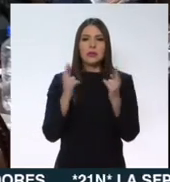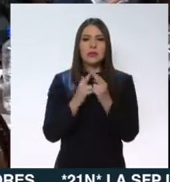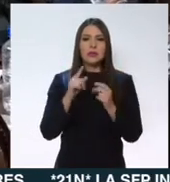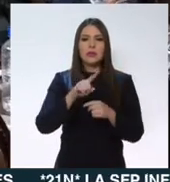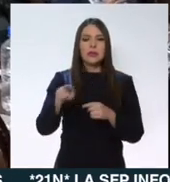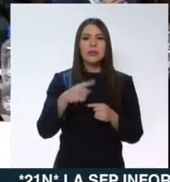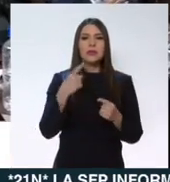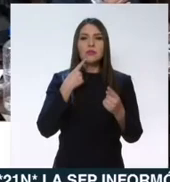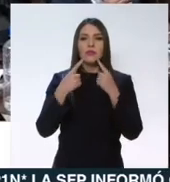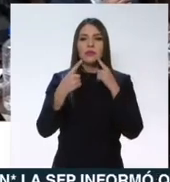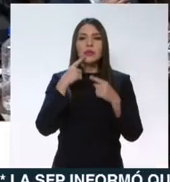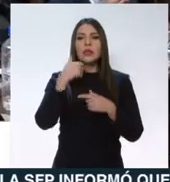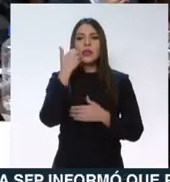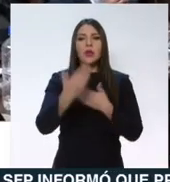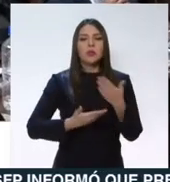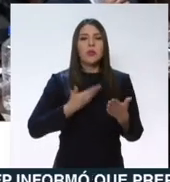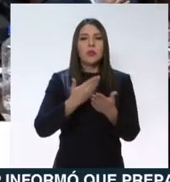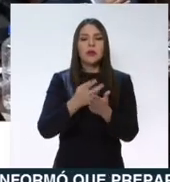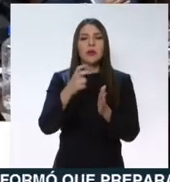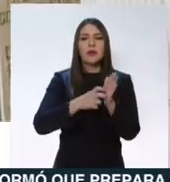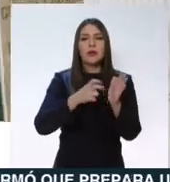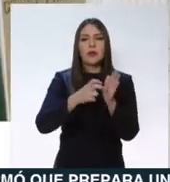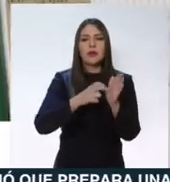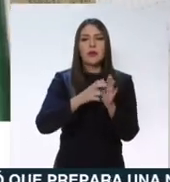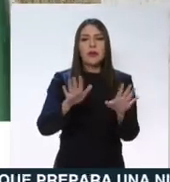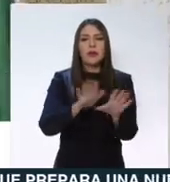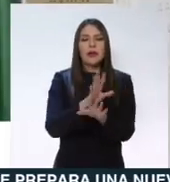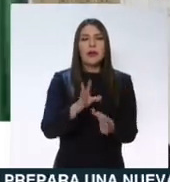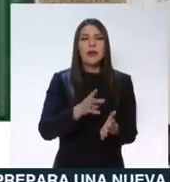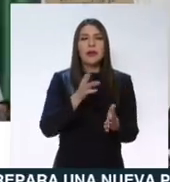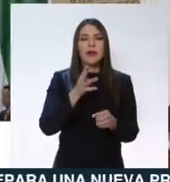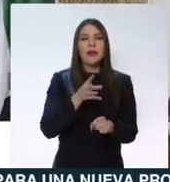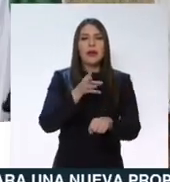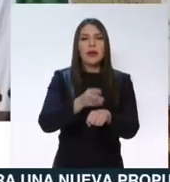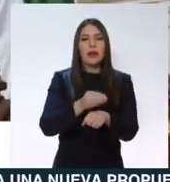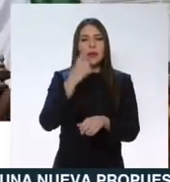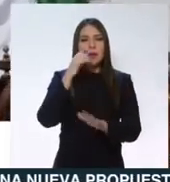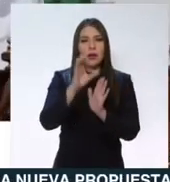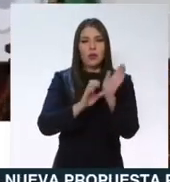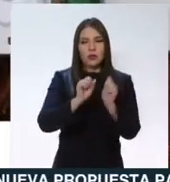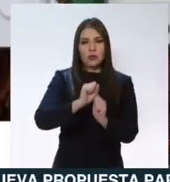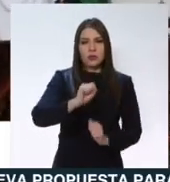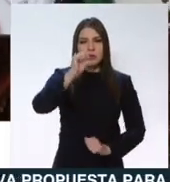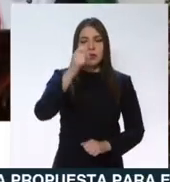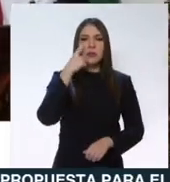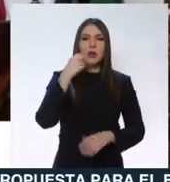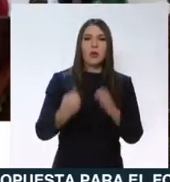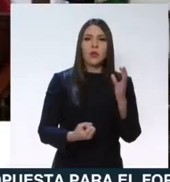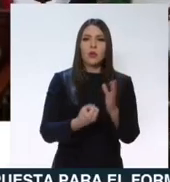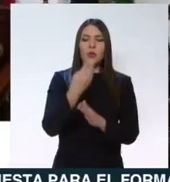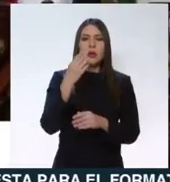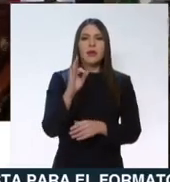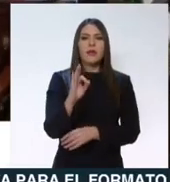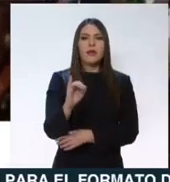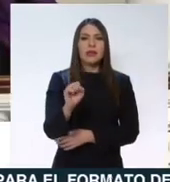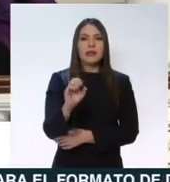en donde se presentó una propuesta para reformar la Constitución y modificar los plazos de implementación de la nueva Fiscalía General de